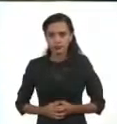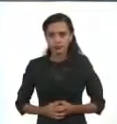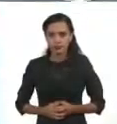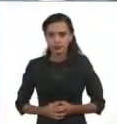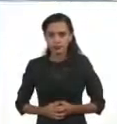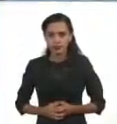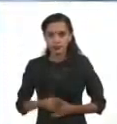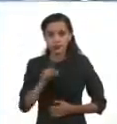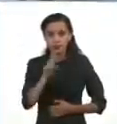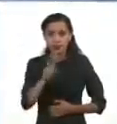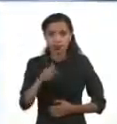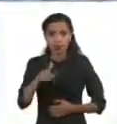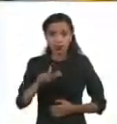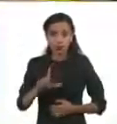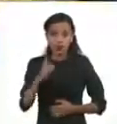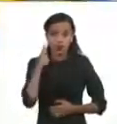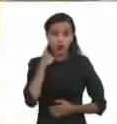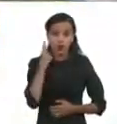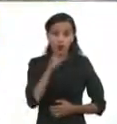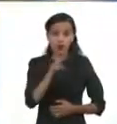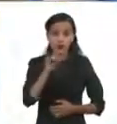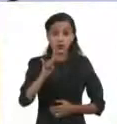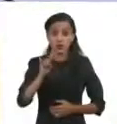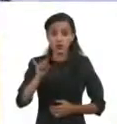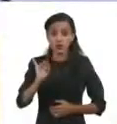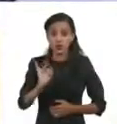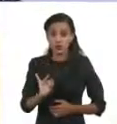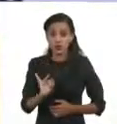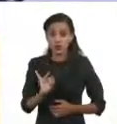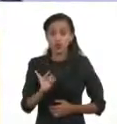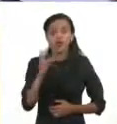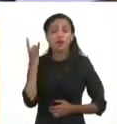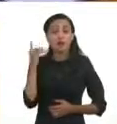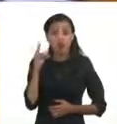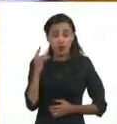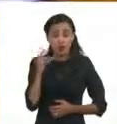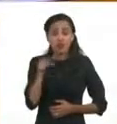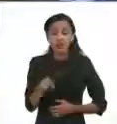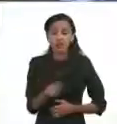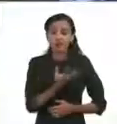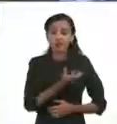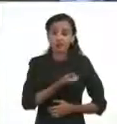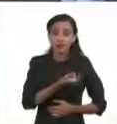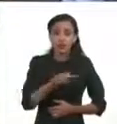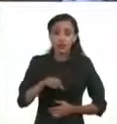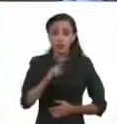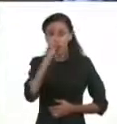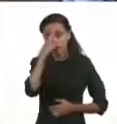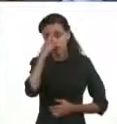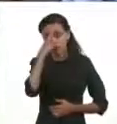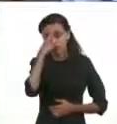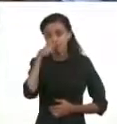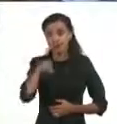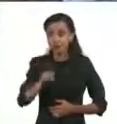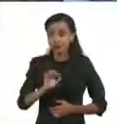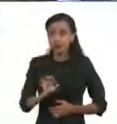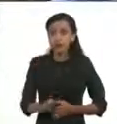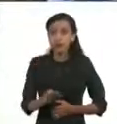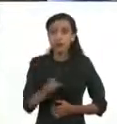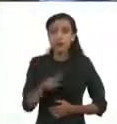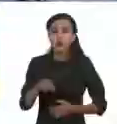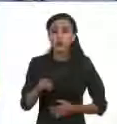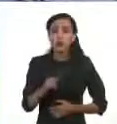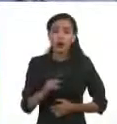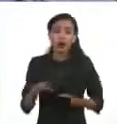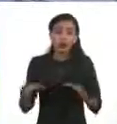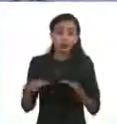El 12 de julio de 1997, Bolivia despedía al gran guerrillero de América que partía a reunir a su